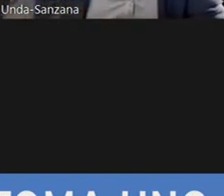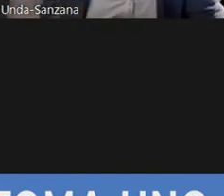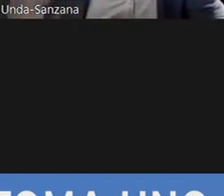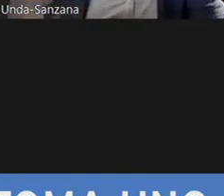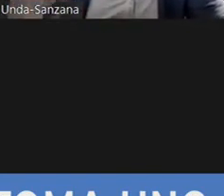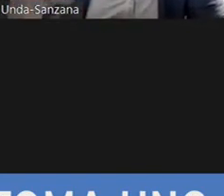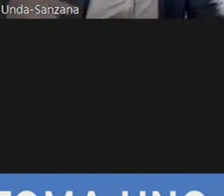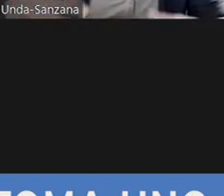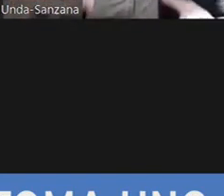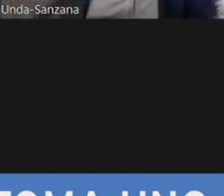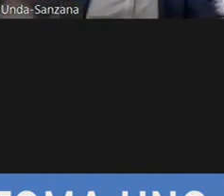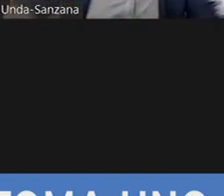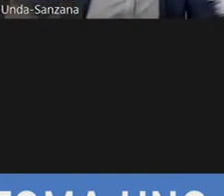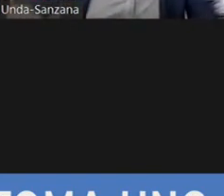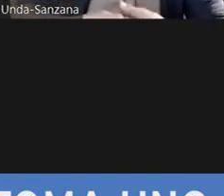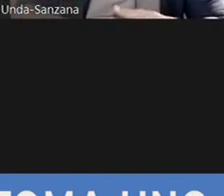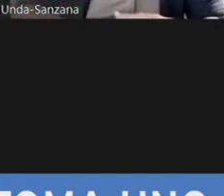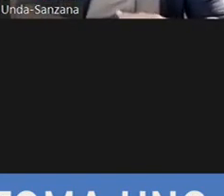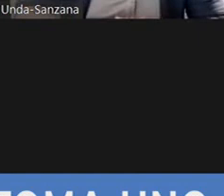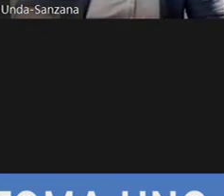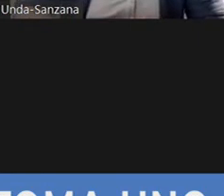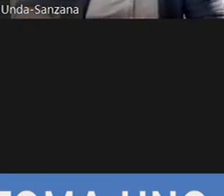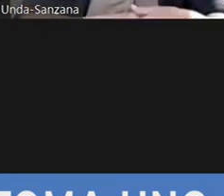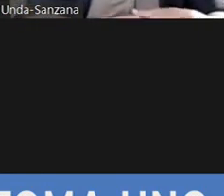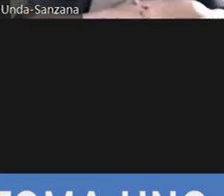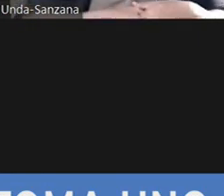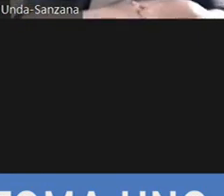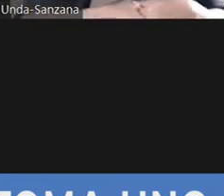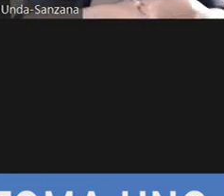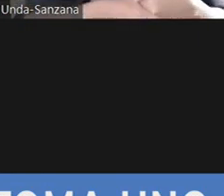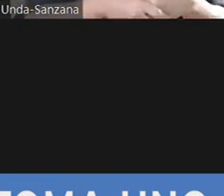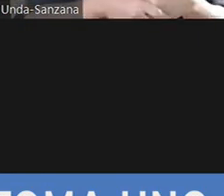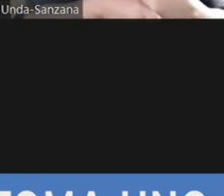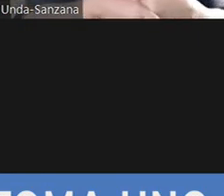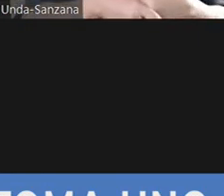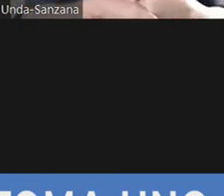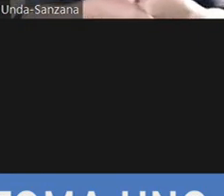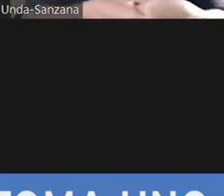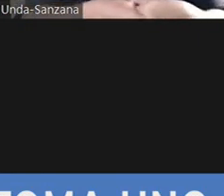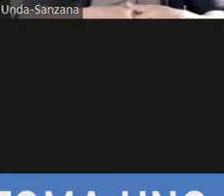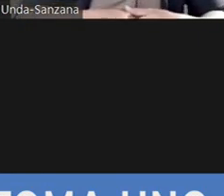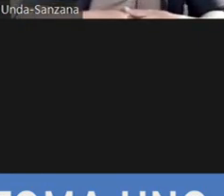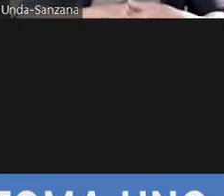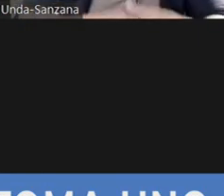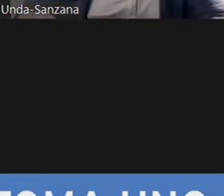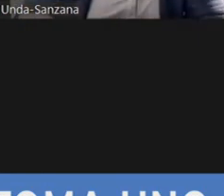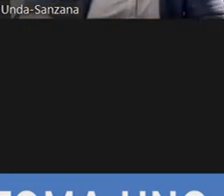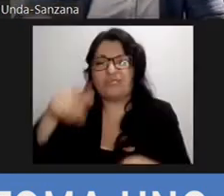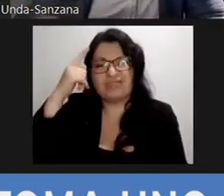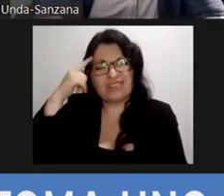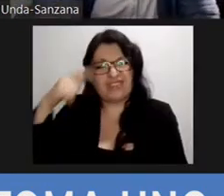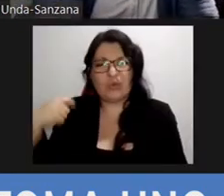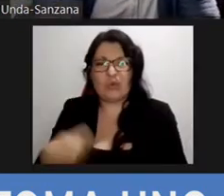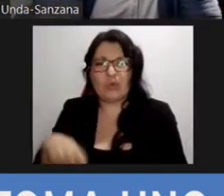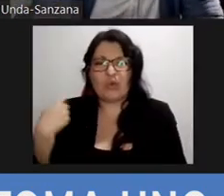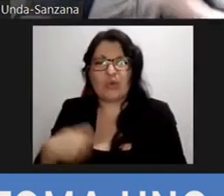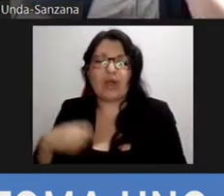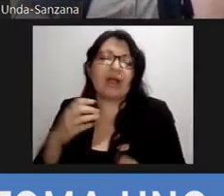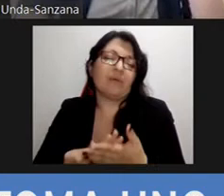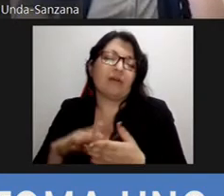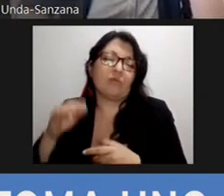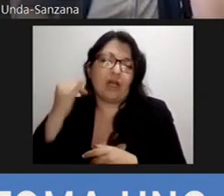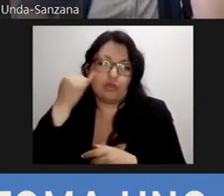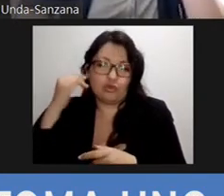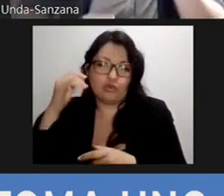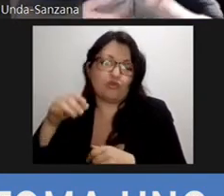momento un desarrollo apropiado, vieron que las salitreras necesitaban traer todo desde las ciudades, realmente le iba a salir demasiado costoso a la